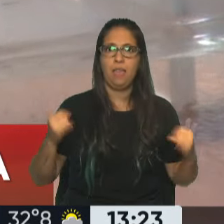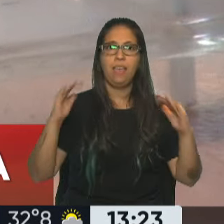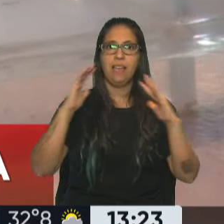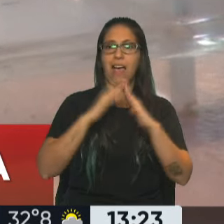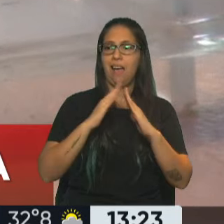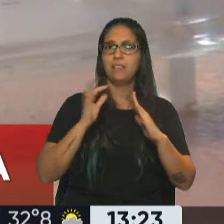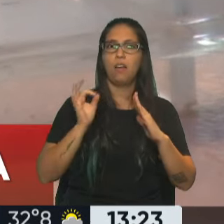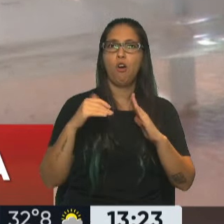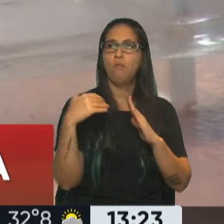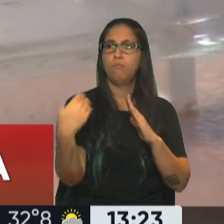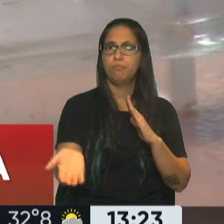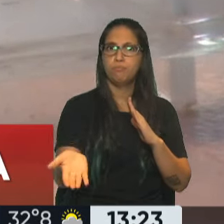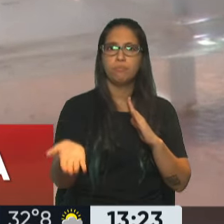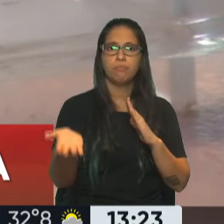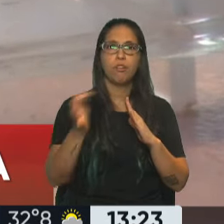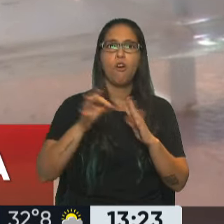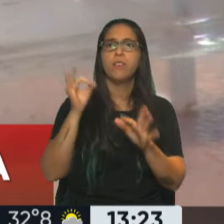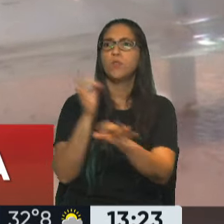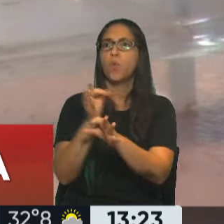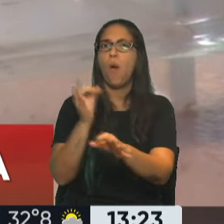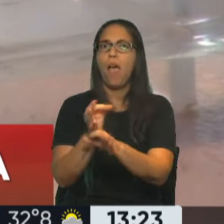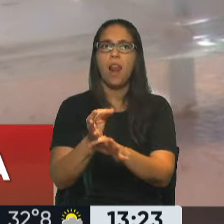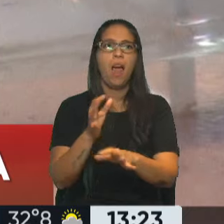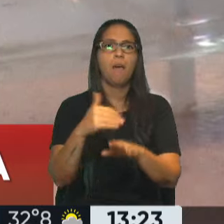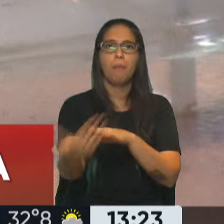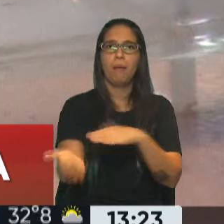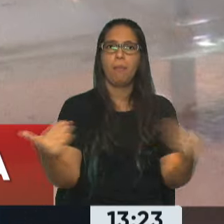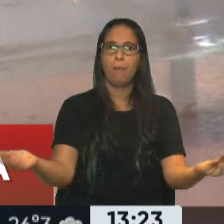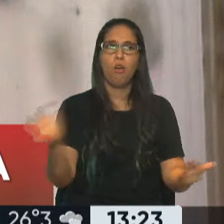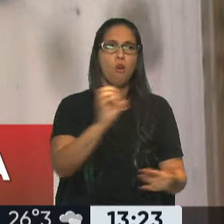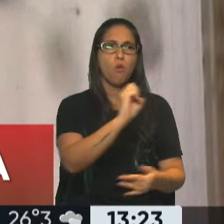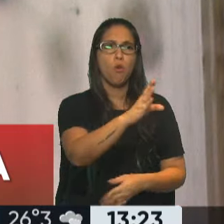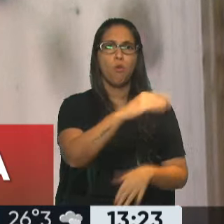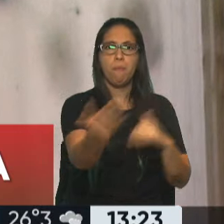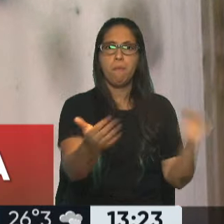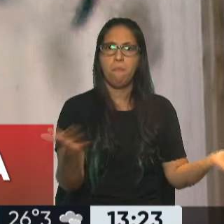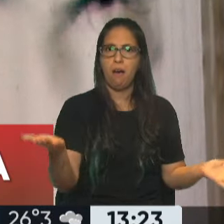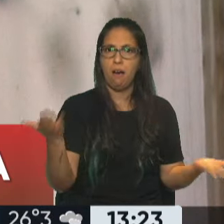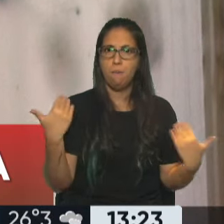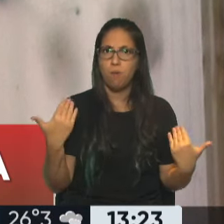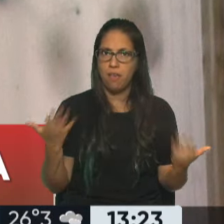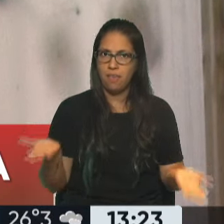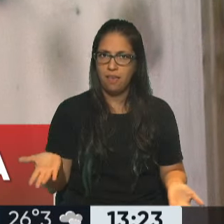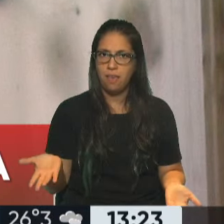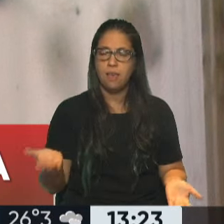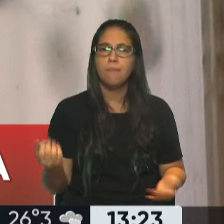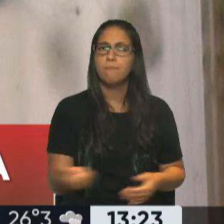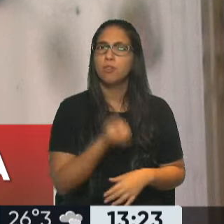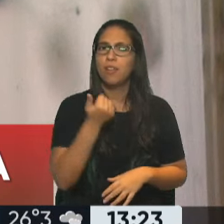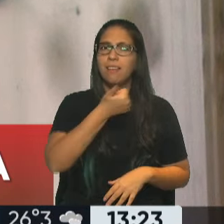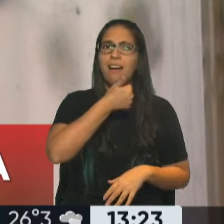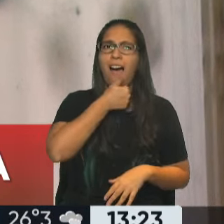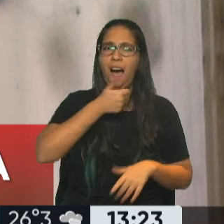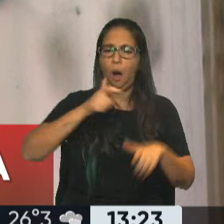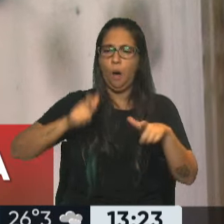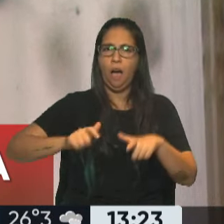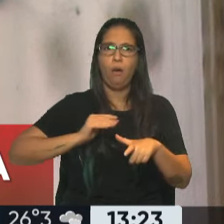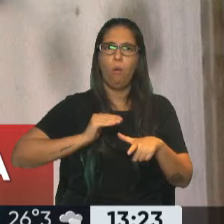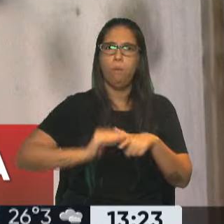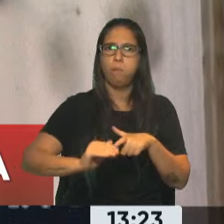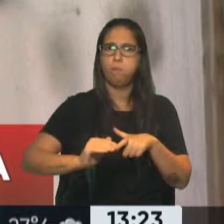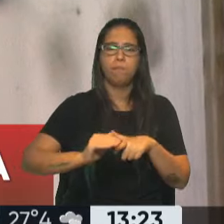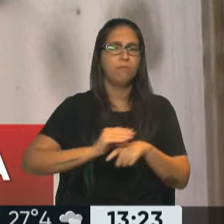como puede ser una escuela, como puede ser un club, etcétera, ¿no? No tiene que haber agua estancada,